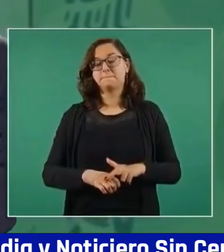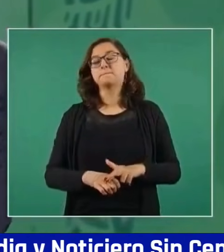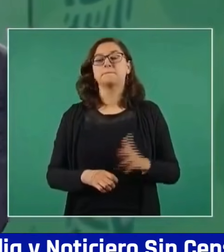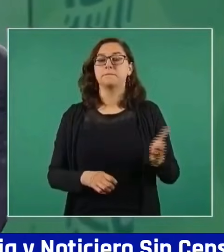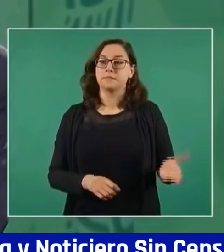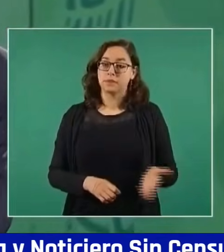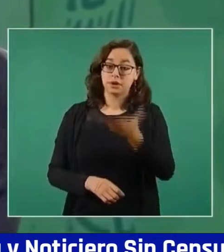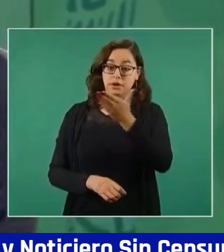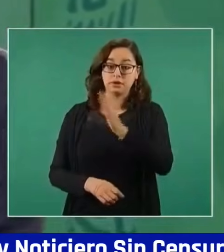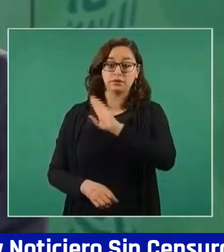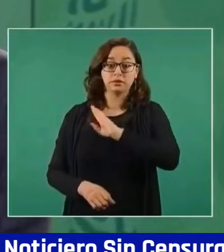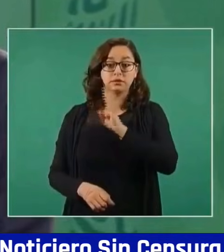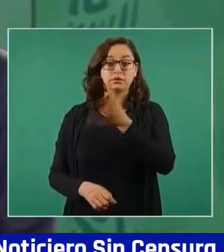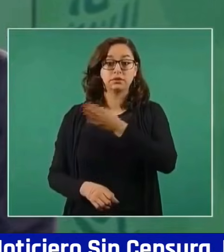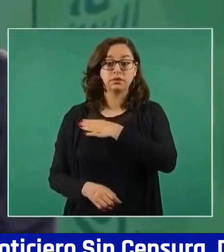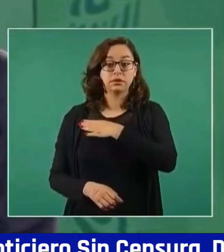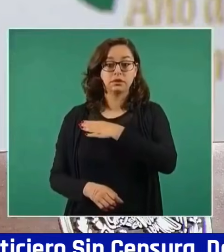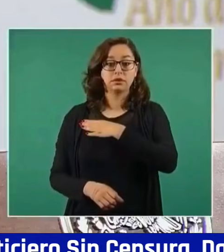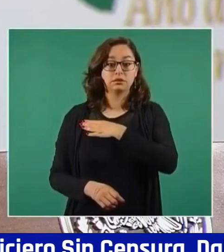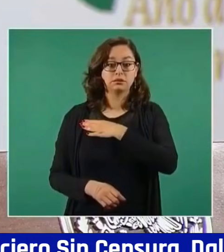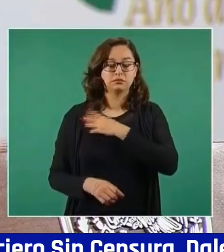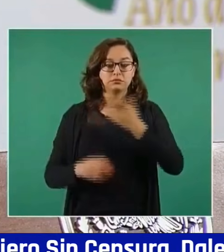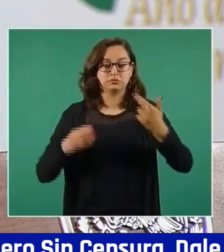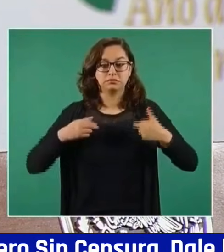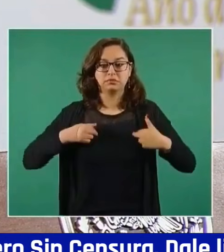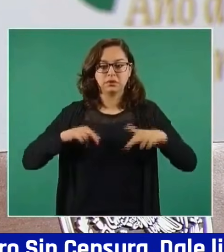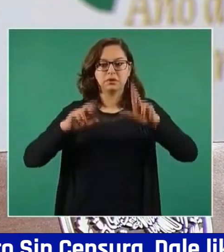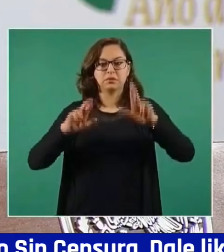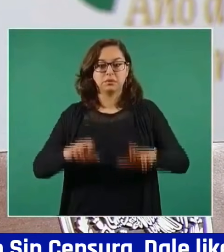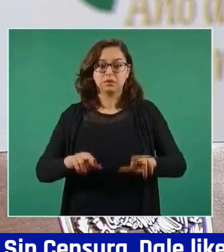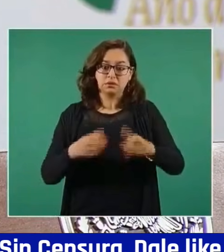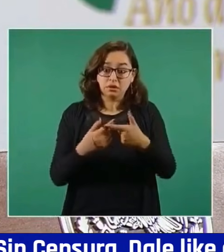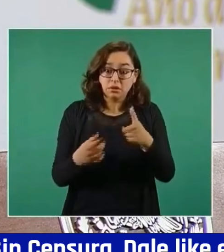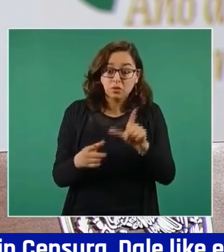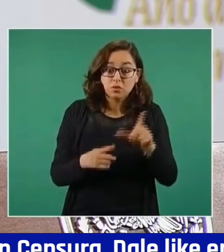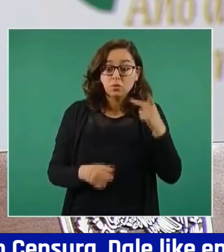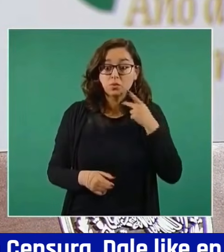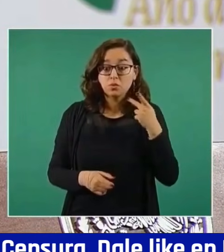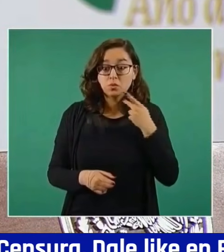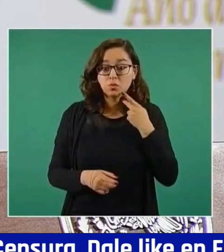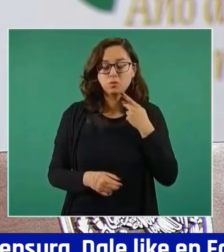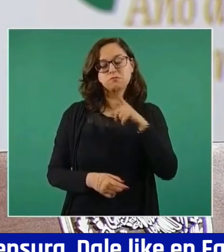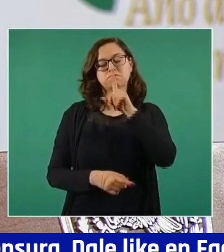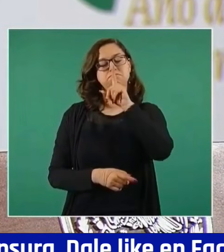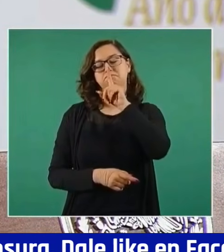México en el extranjero, pues no tiene que ver con partidos,